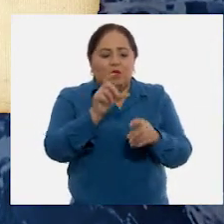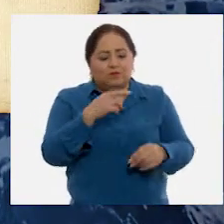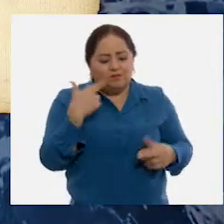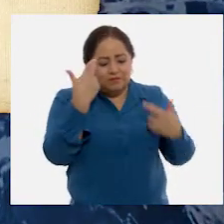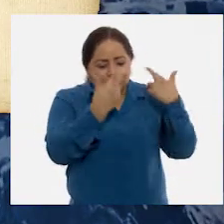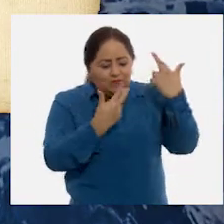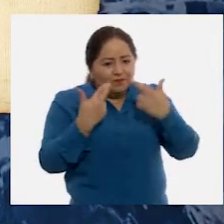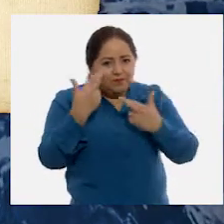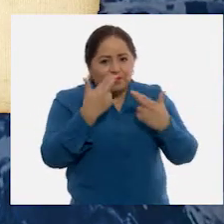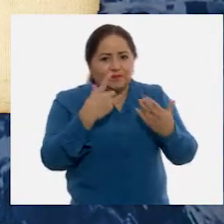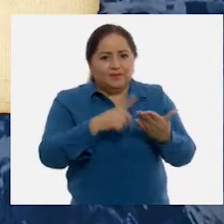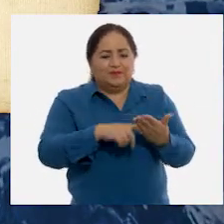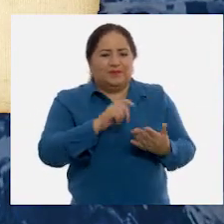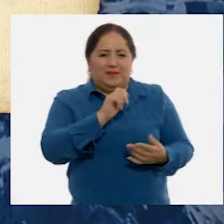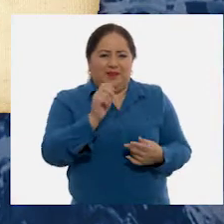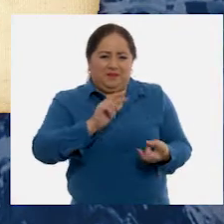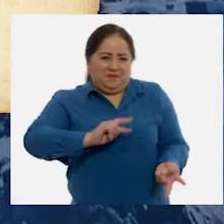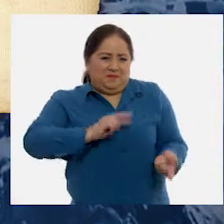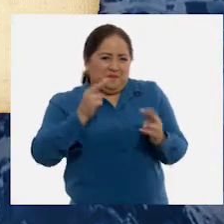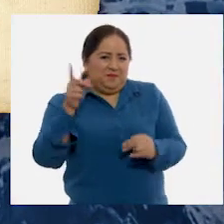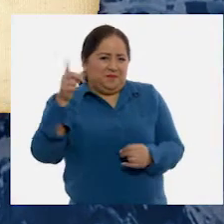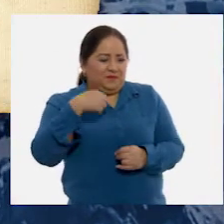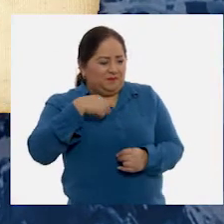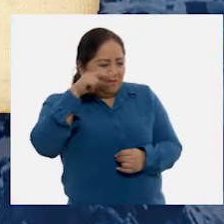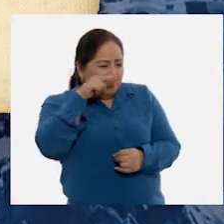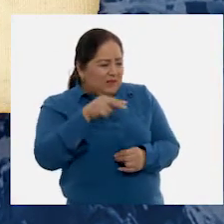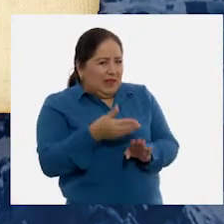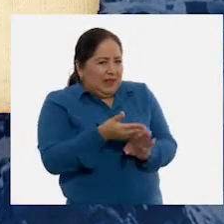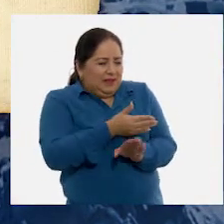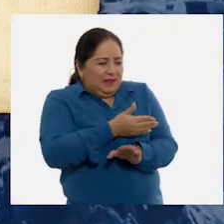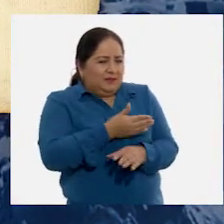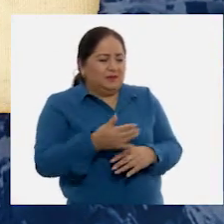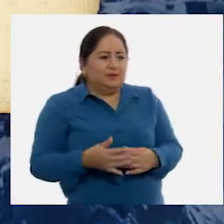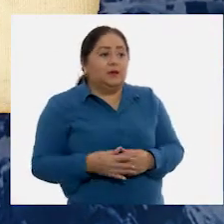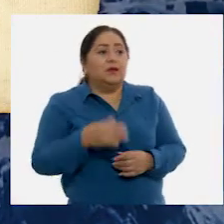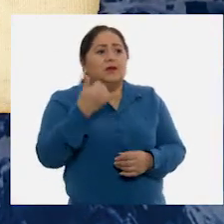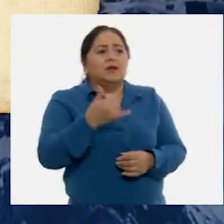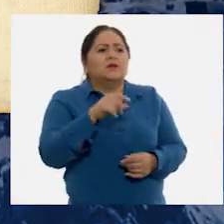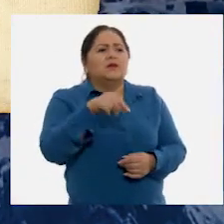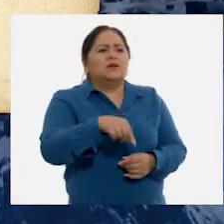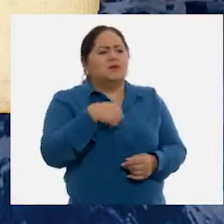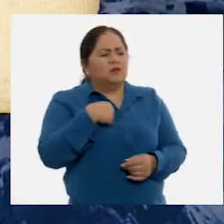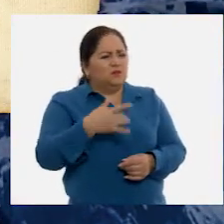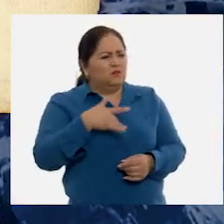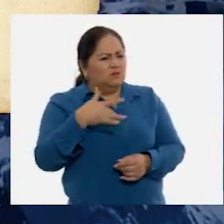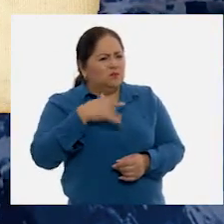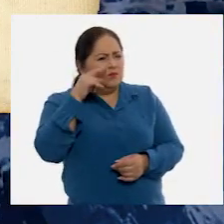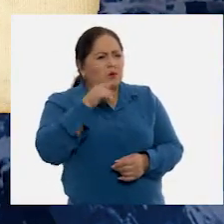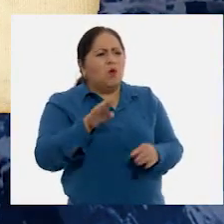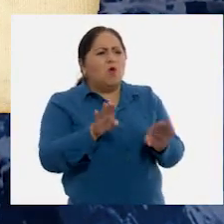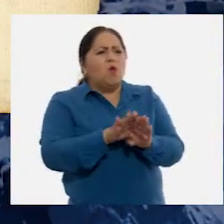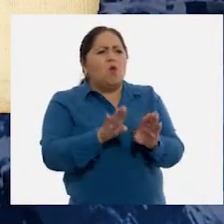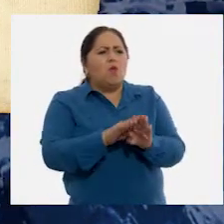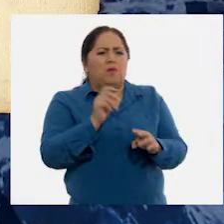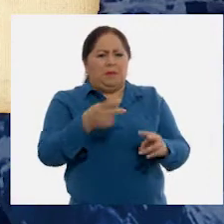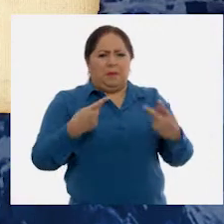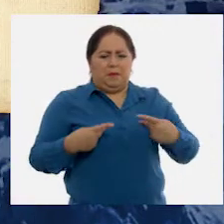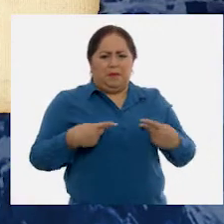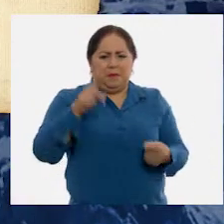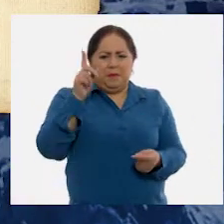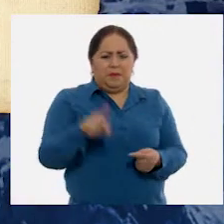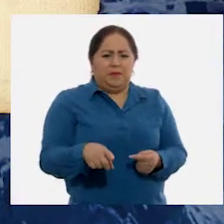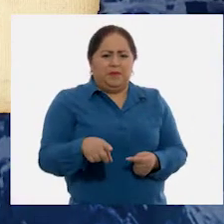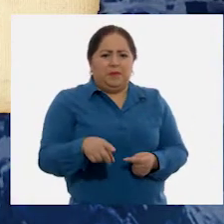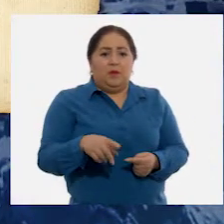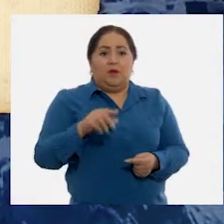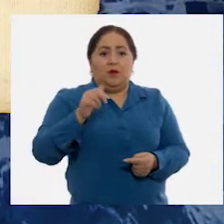observación de la contradicción que me hizo ver Gaby hace un momento. Y aquí me llama la atención cómo el personaje, sin